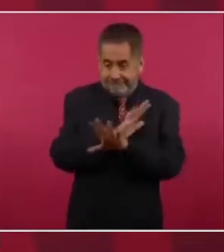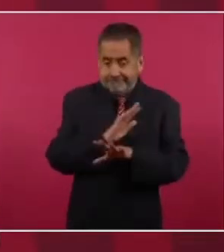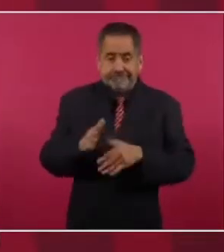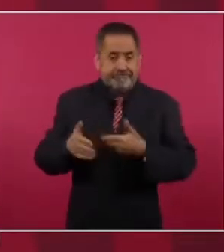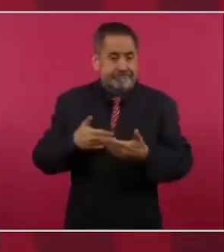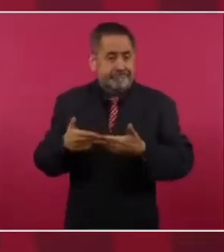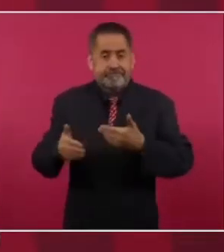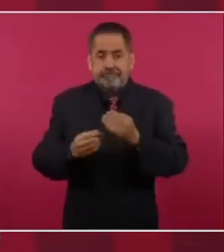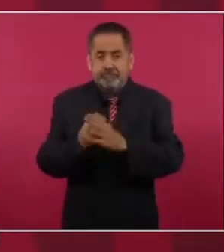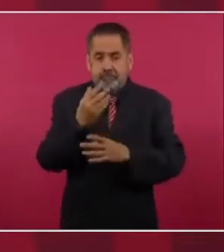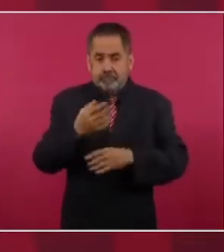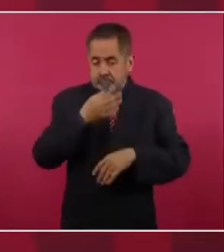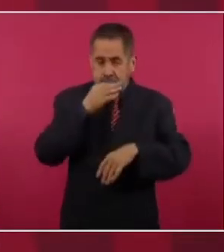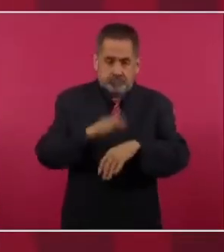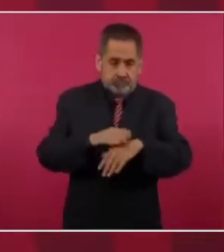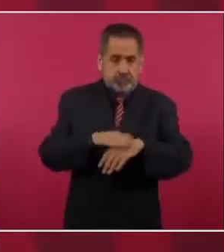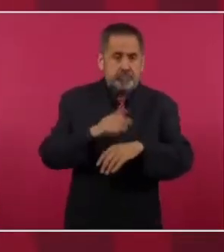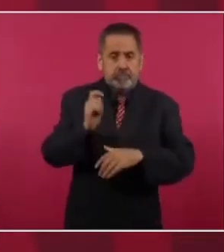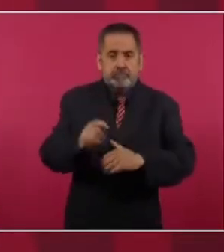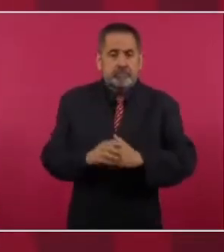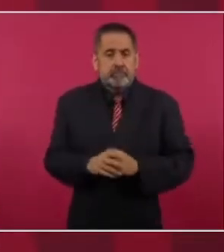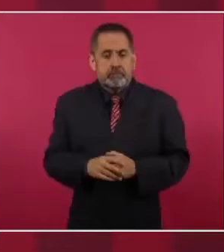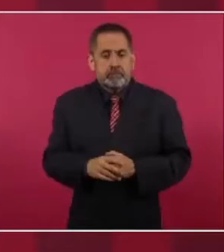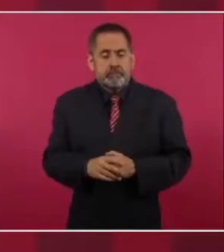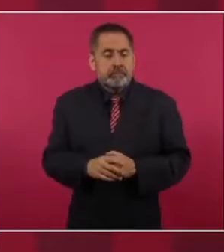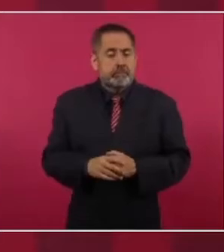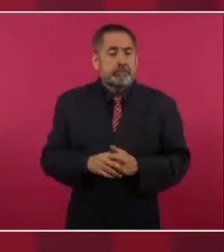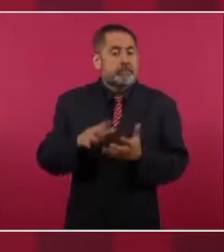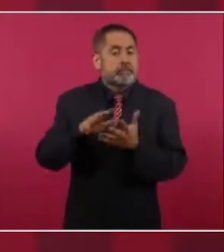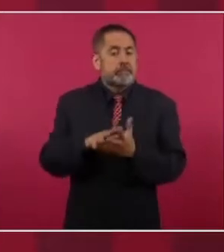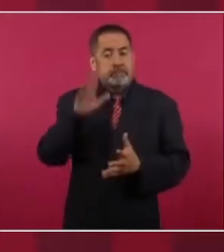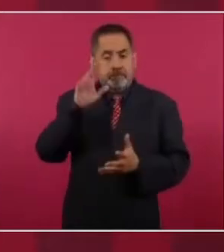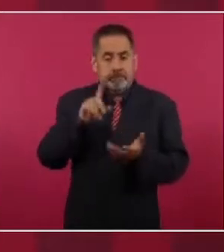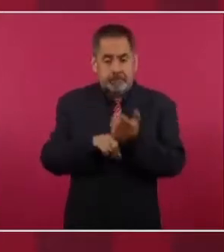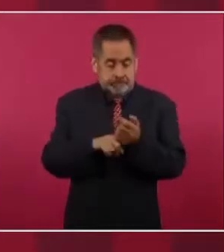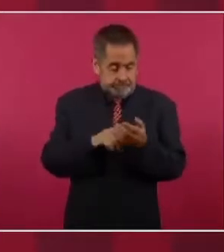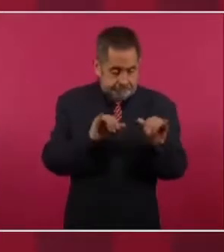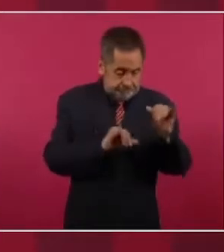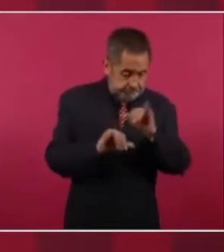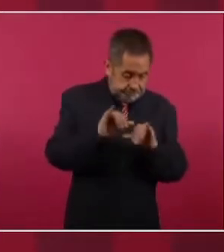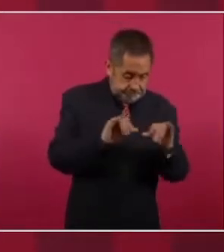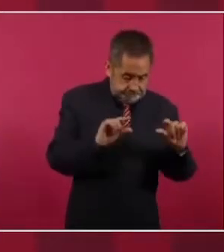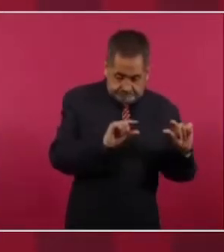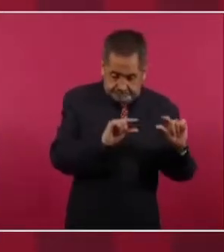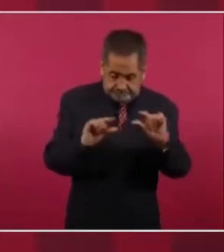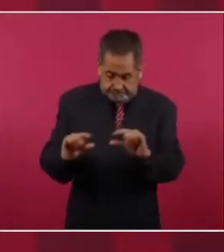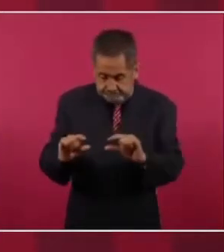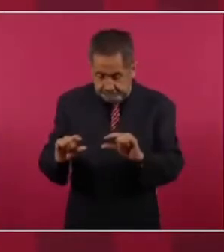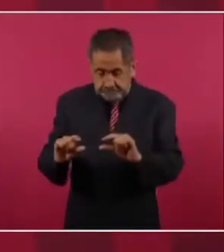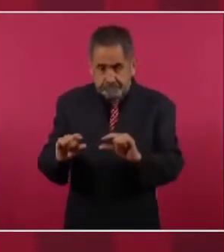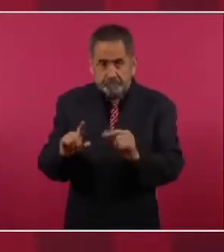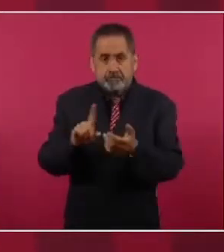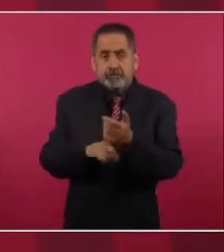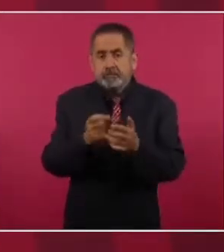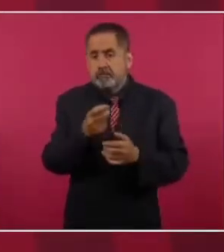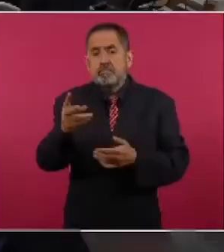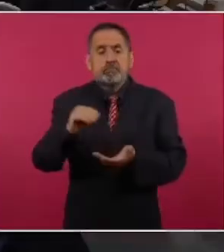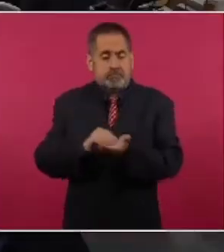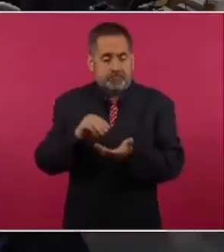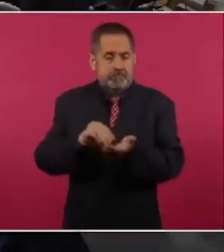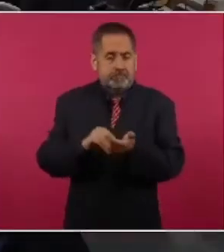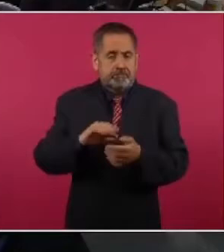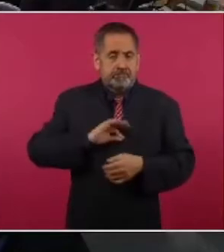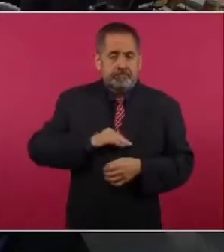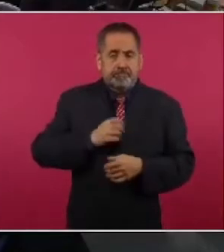logrando. ¿Qué quiero señalar? Es que la mayor parte de estas mezclas de medicamentos llegan a ser tóxicas todavía